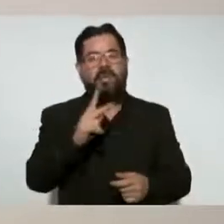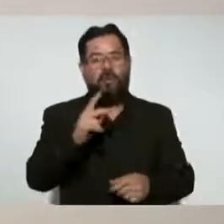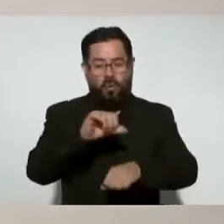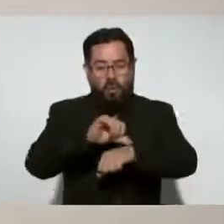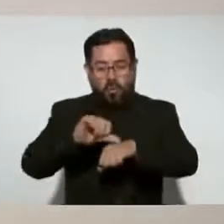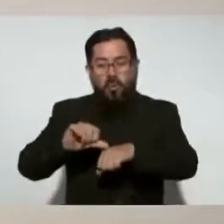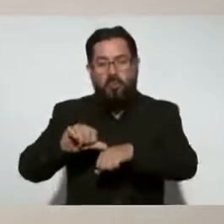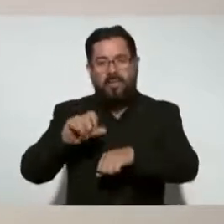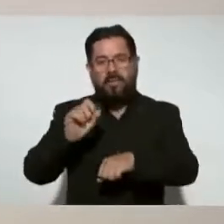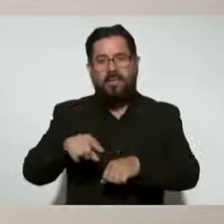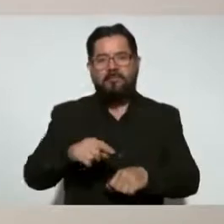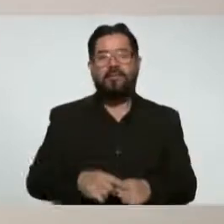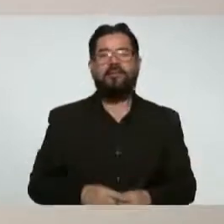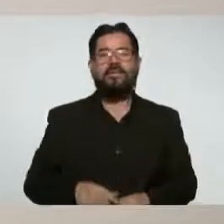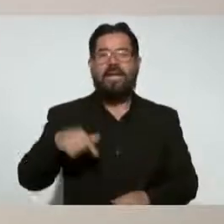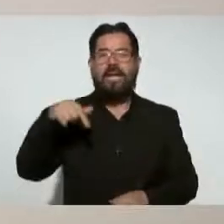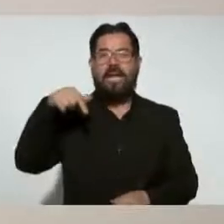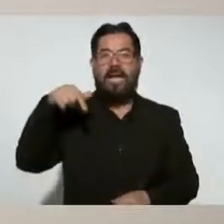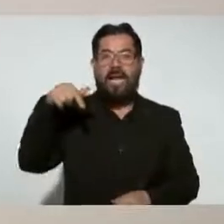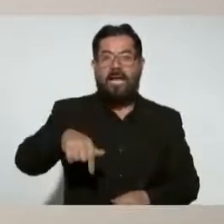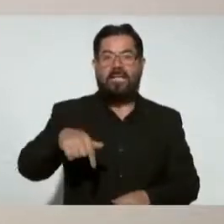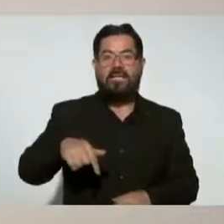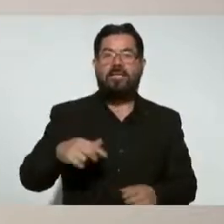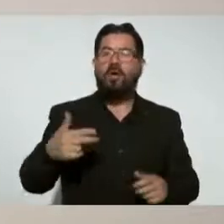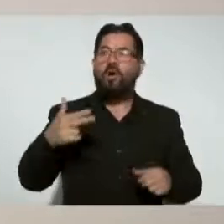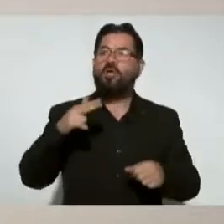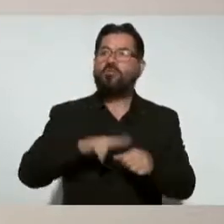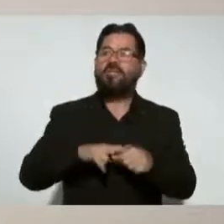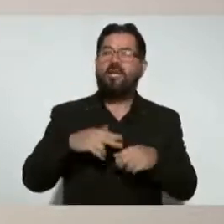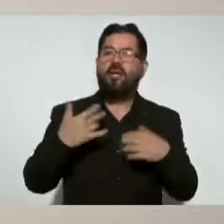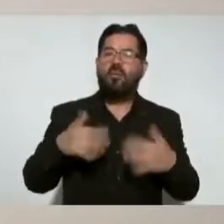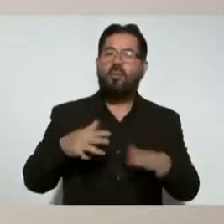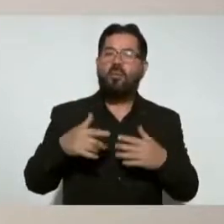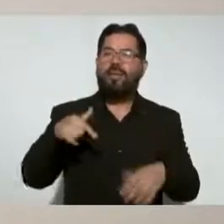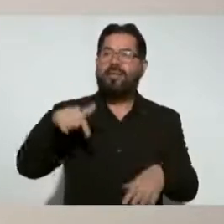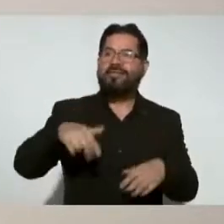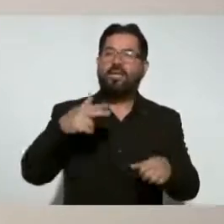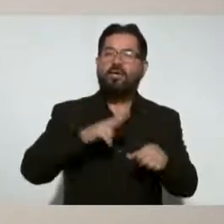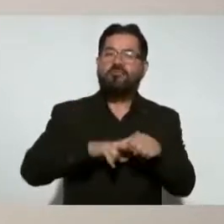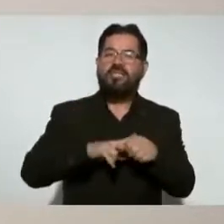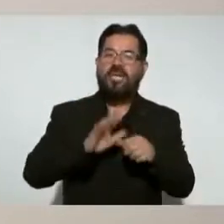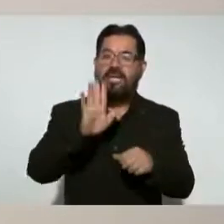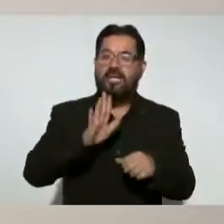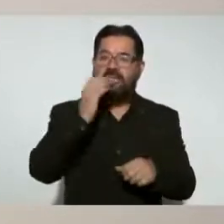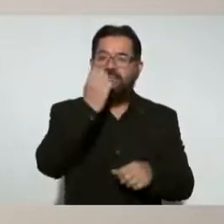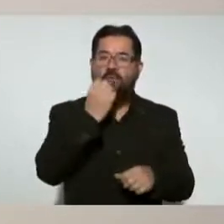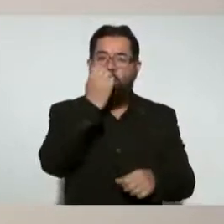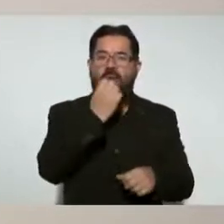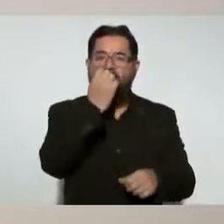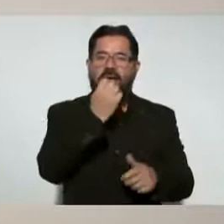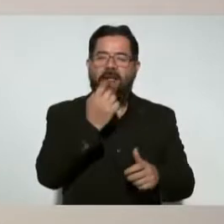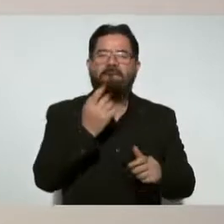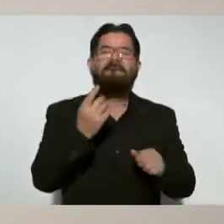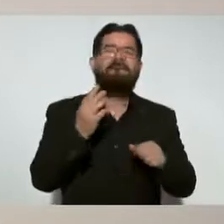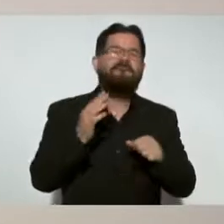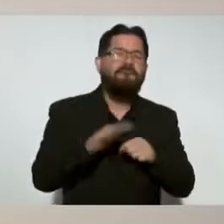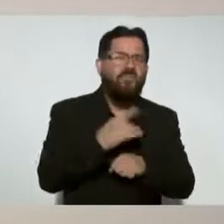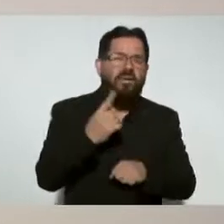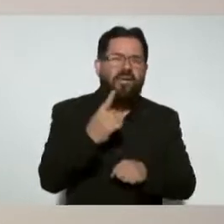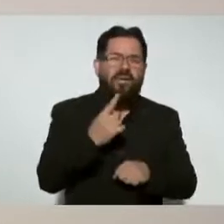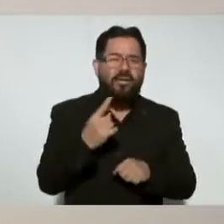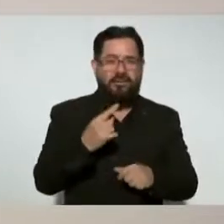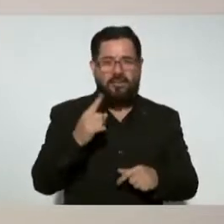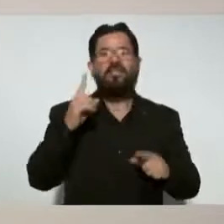hospital per se se ha convertido en un hospital escuela, y hablar de un hospital de escuela es